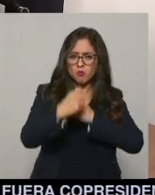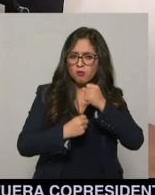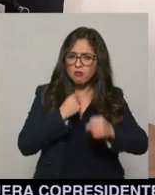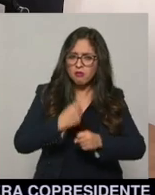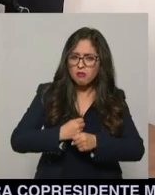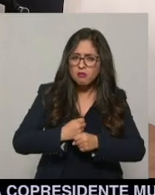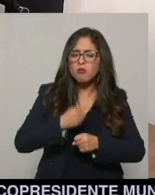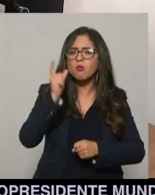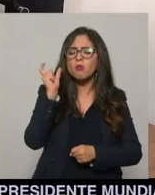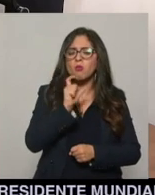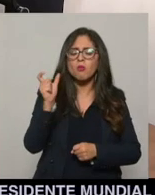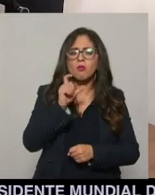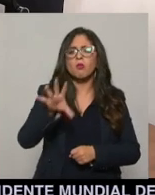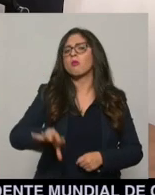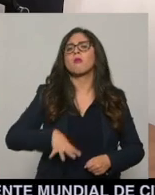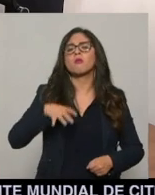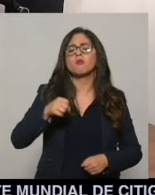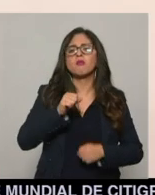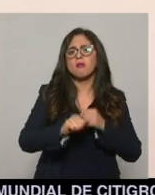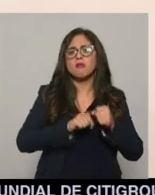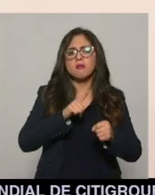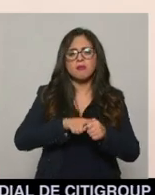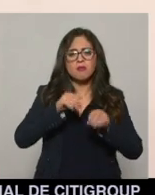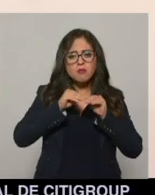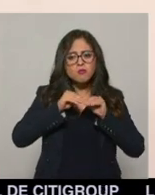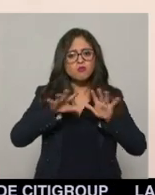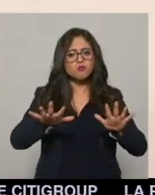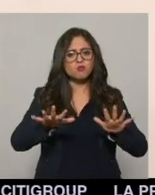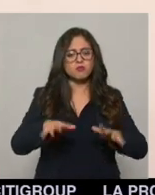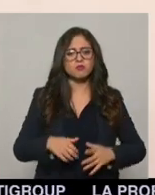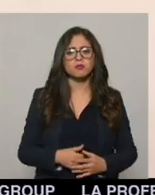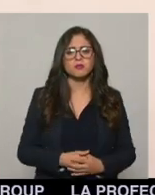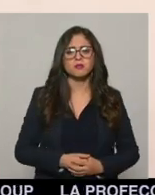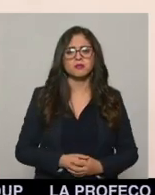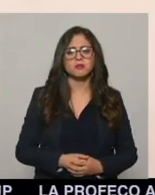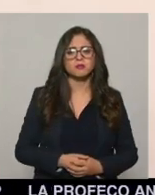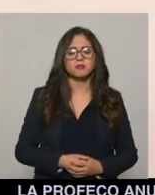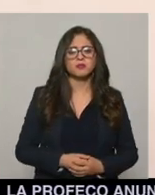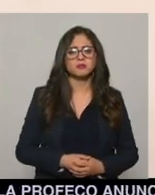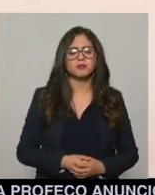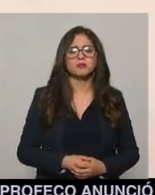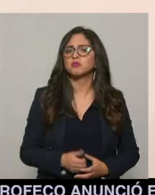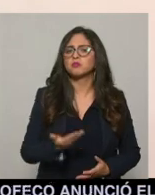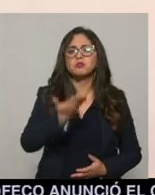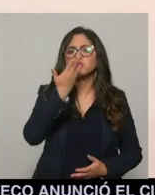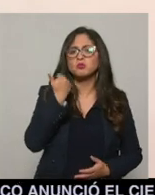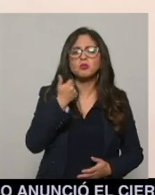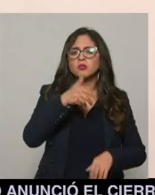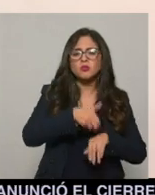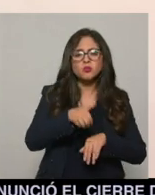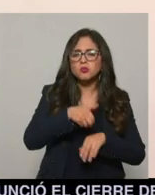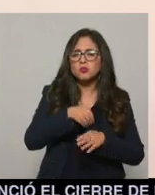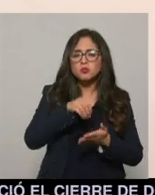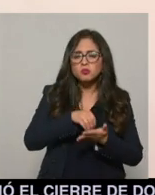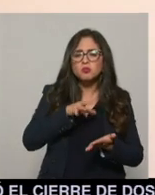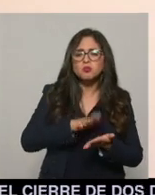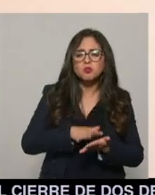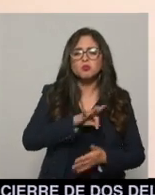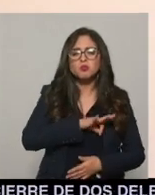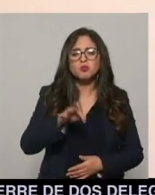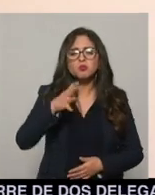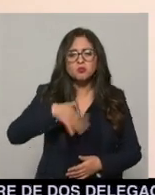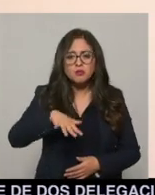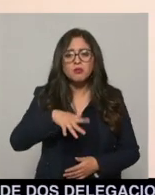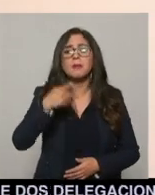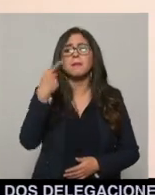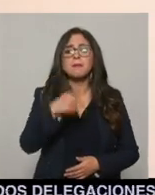usando animales en sus espectáculos? no lo tenemos el registro, podría haber que buscarse en... Pero lo que sí tenemos es